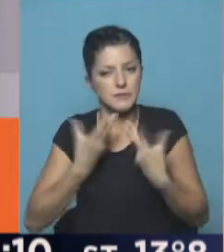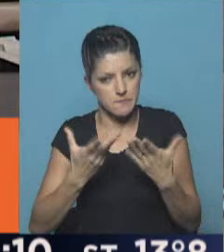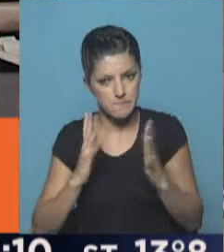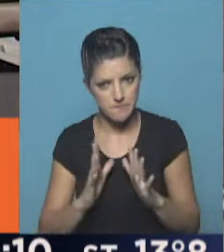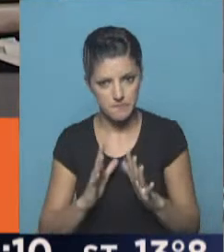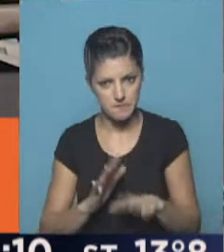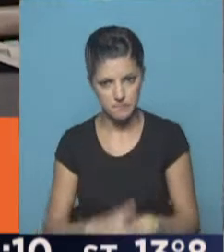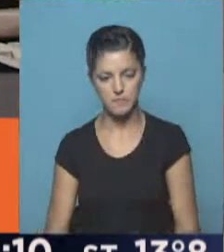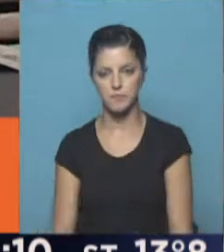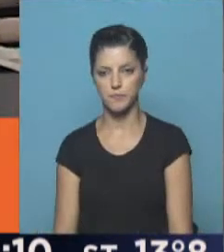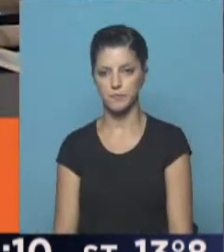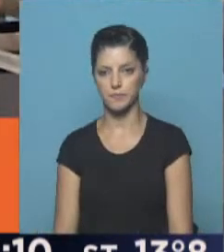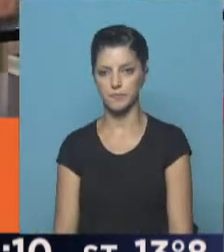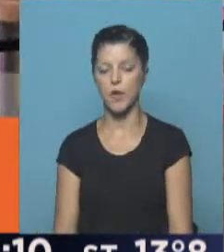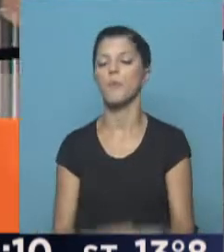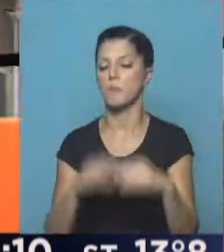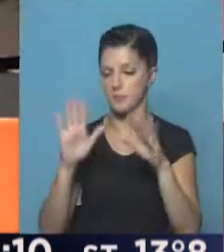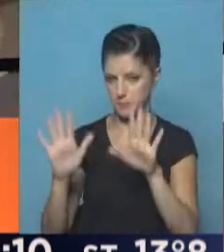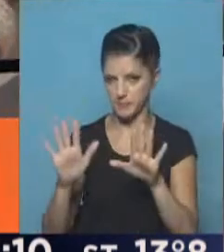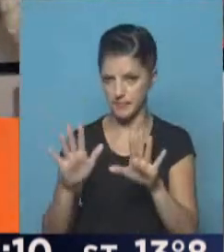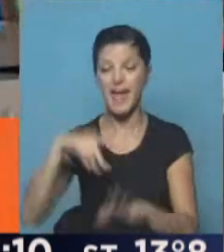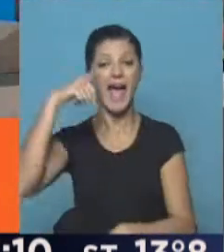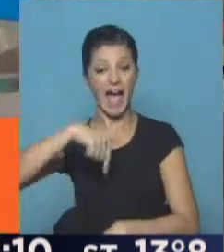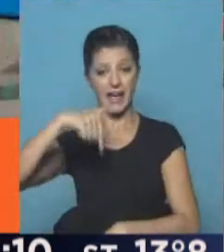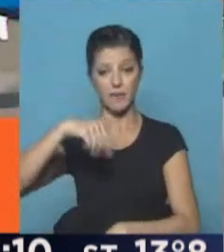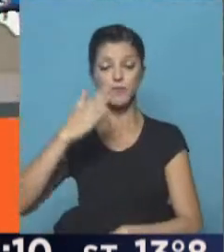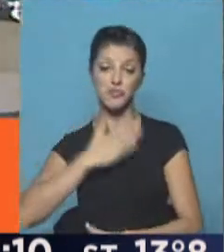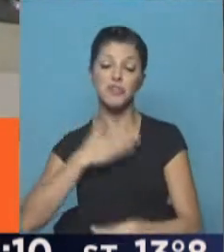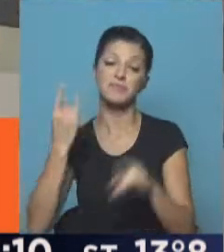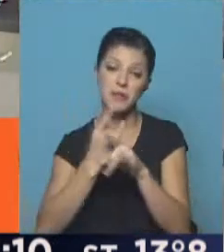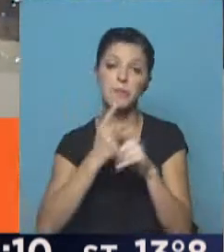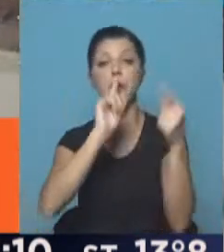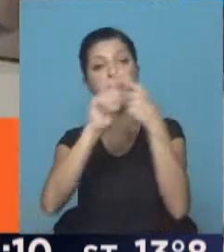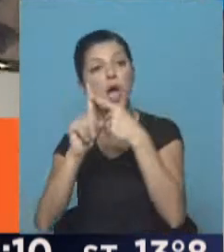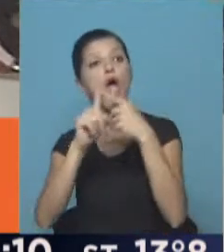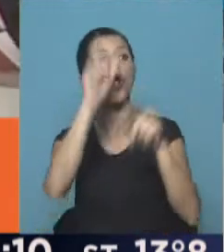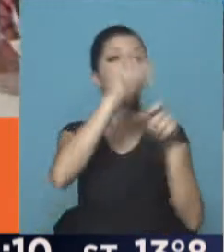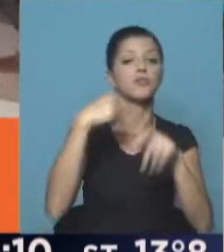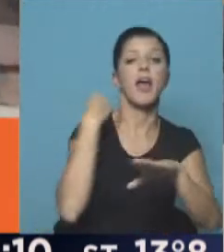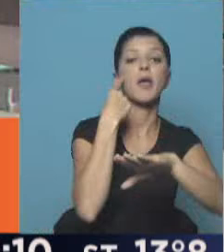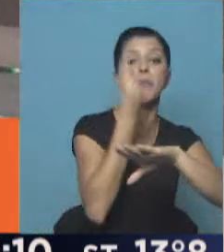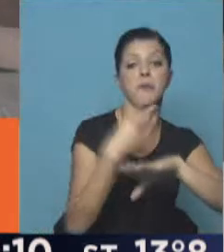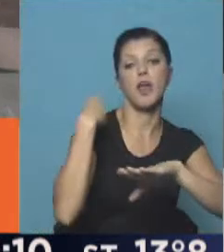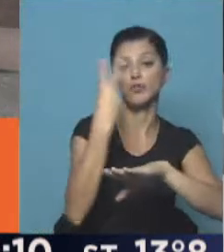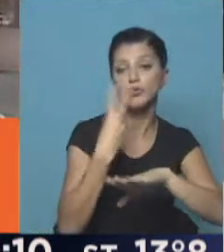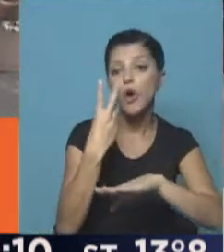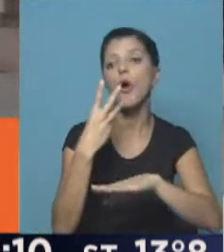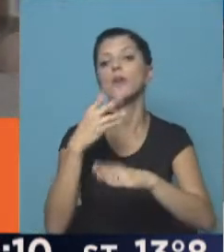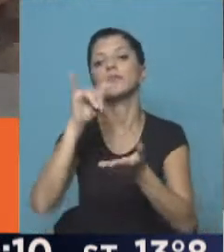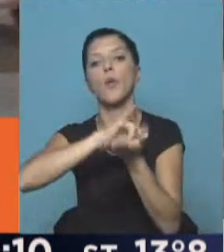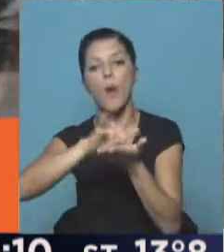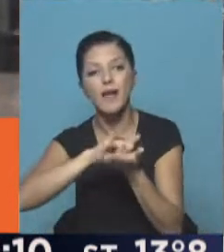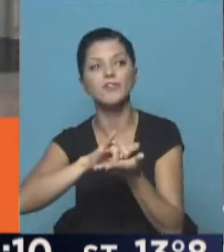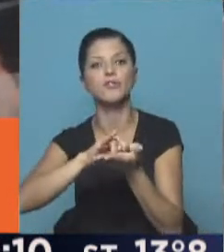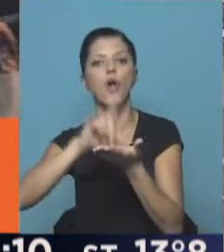¿Qué pasa? Desde acá nosotros estamos acostumbrados a interactuar con gente que está en New York, que está en Washington, que está en Los Ángeles. Ese no es Estados